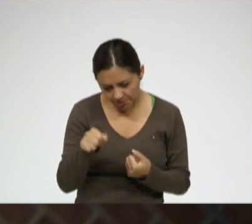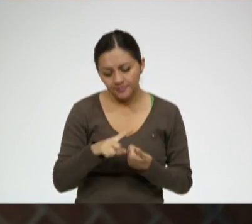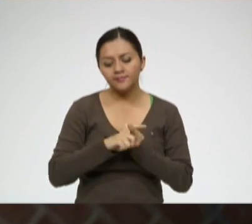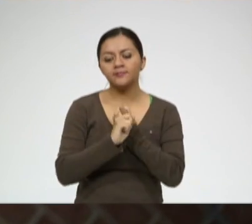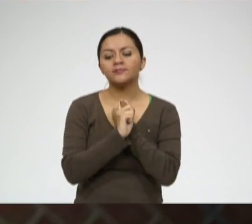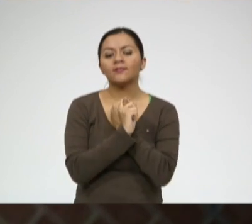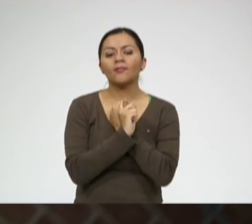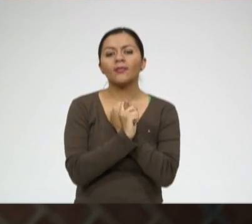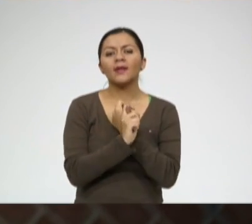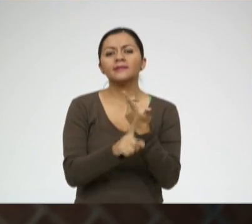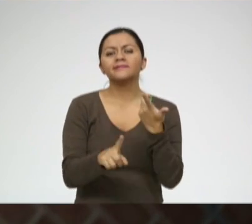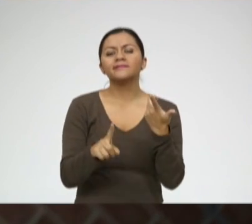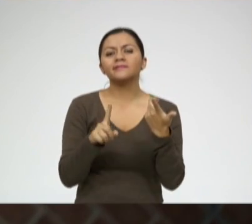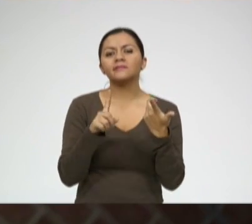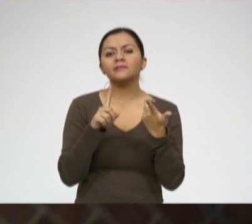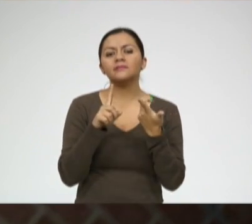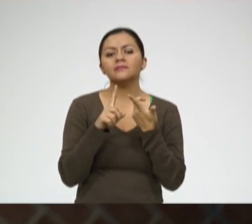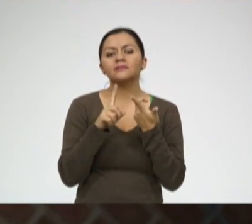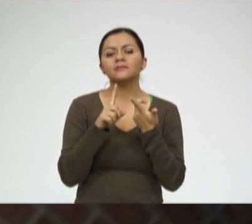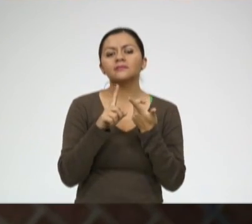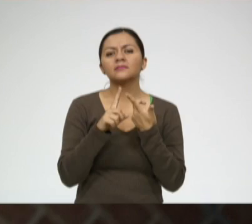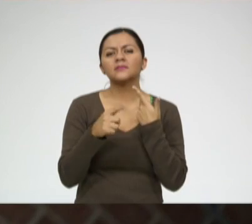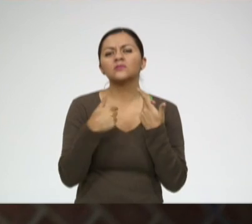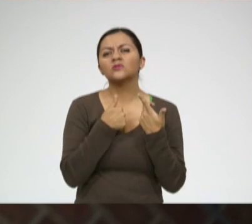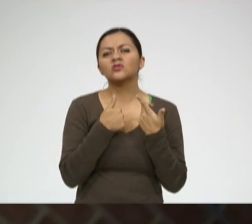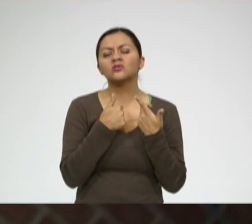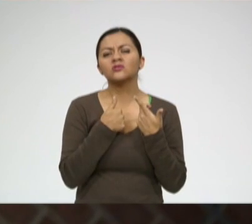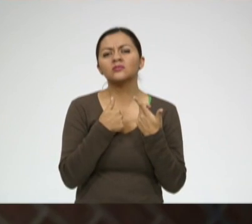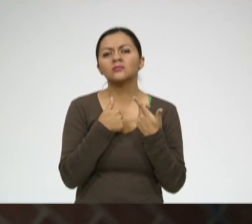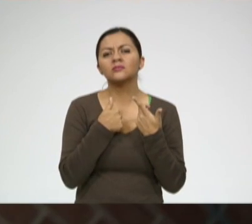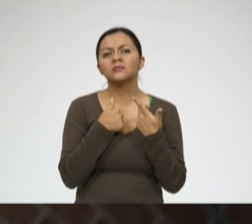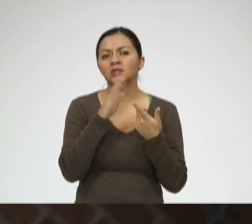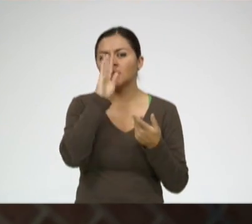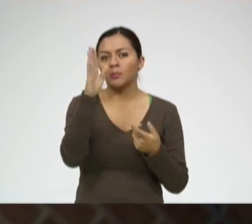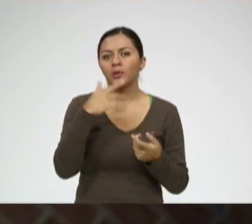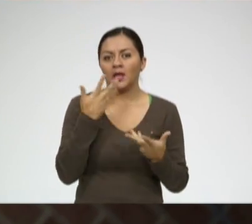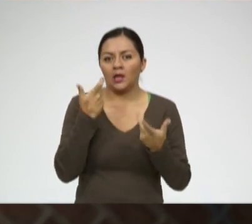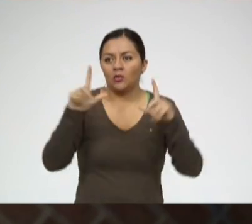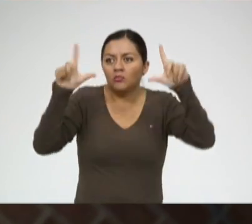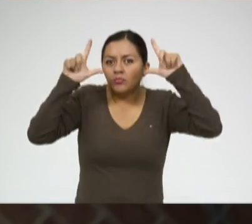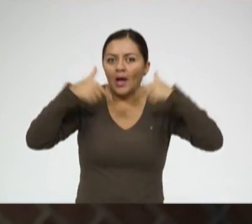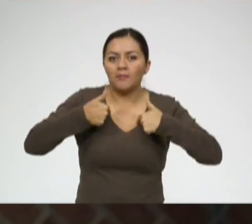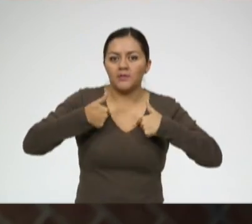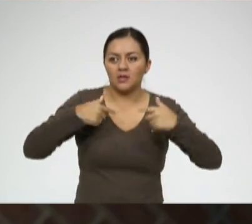Siempre tratando de buscar salir, ser el primero, ¿no?